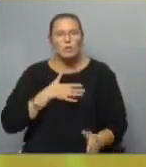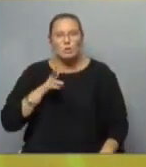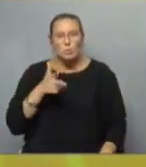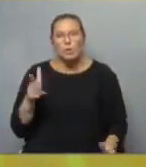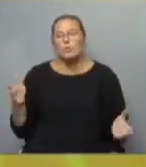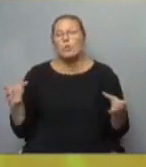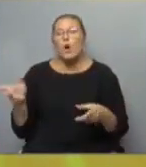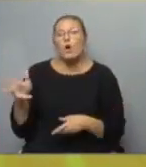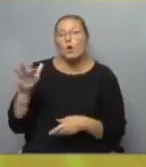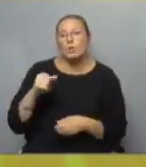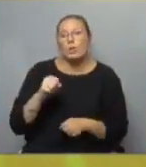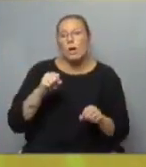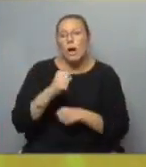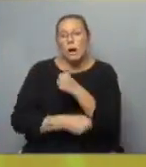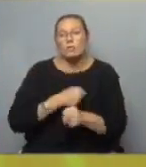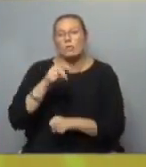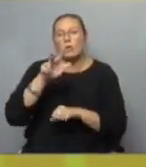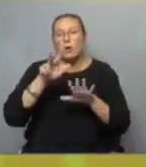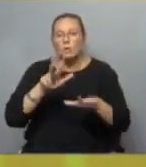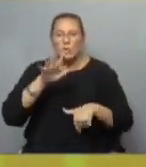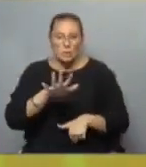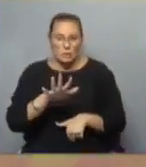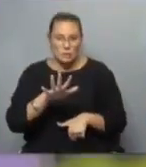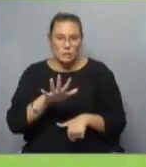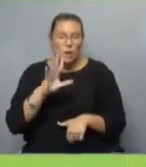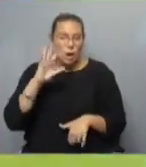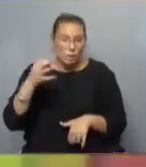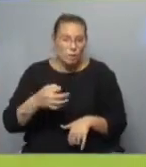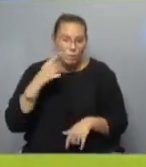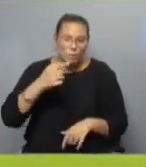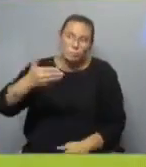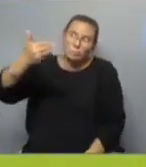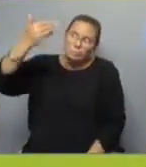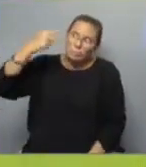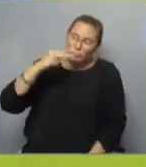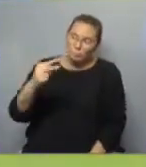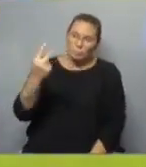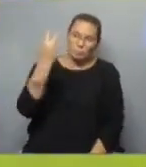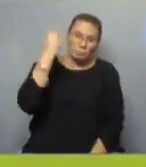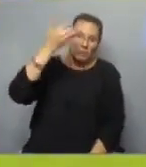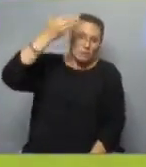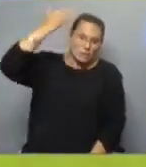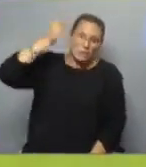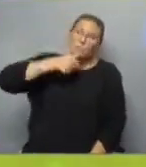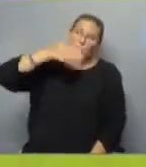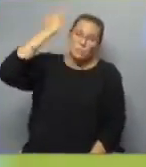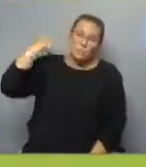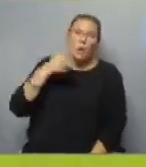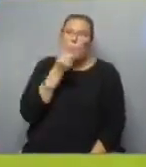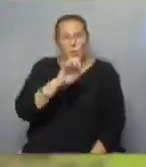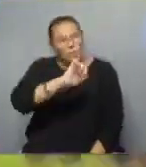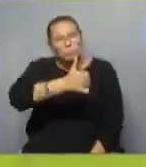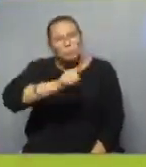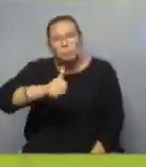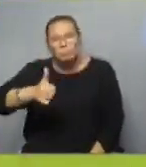en sí. Cotidiano desde el año 85. Y la verdad que cuando ves para atrás, hay cosas muy buenas que se consiguieron y que